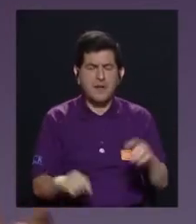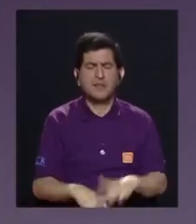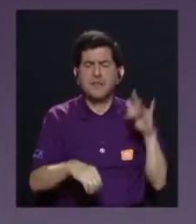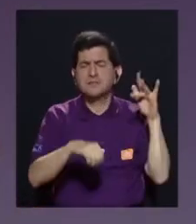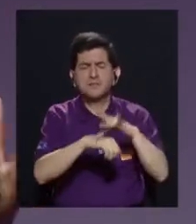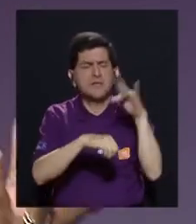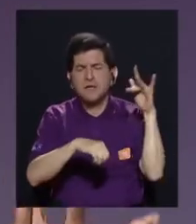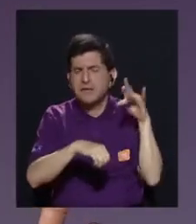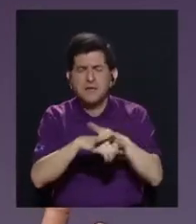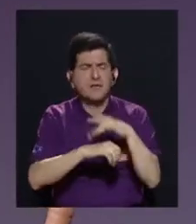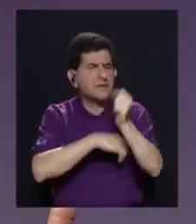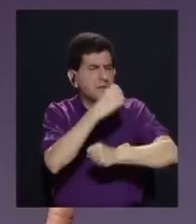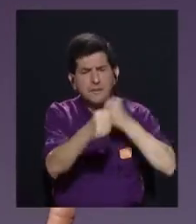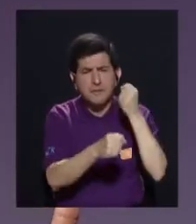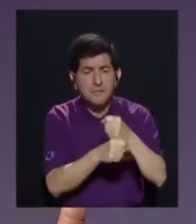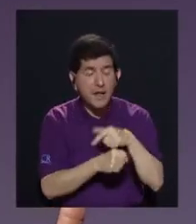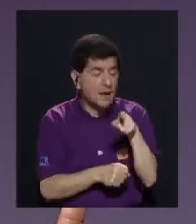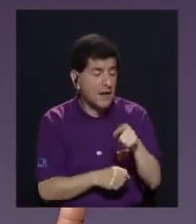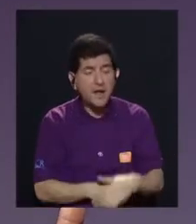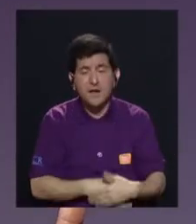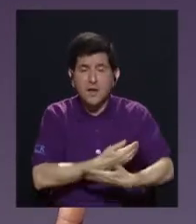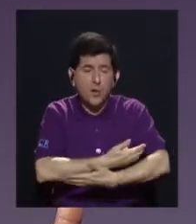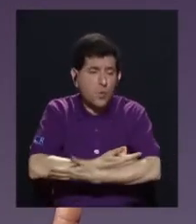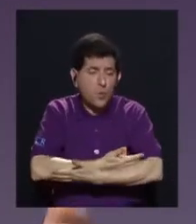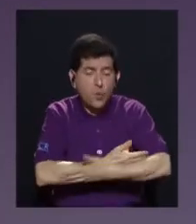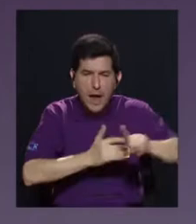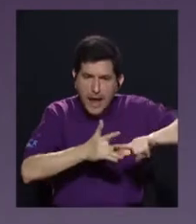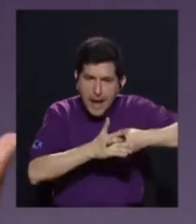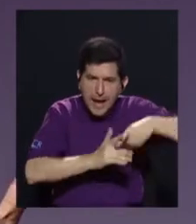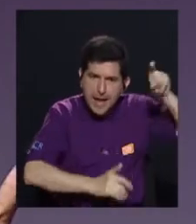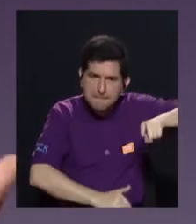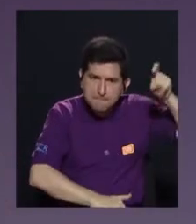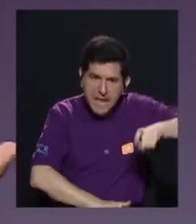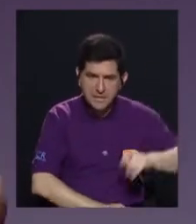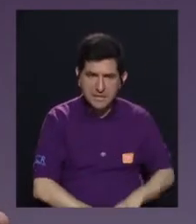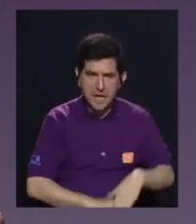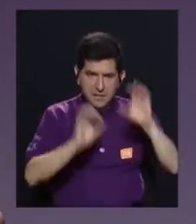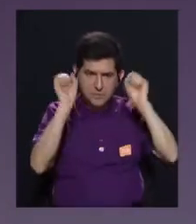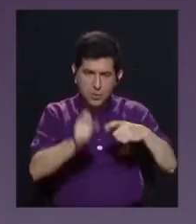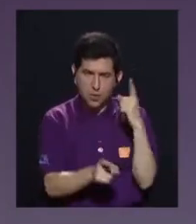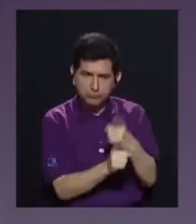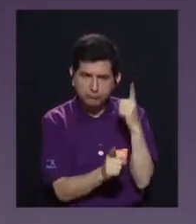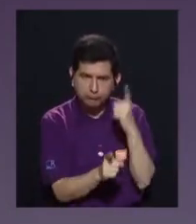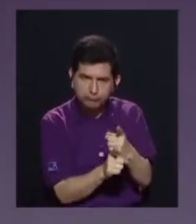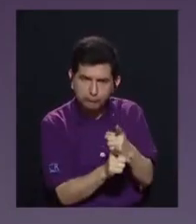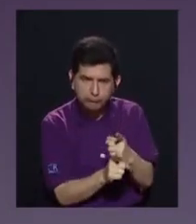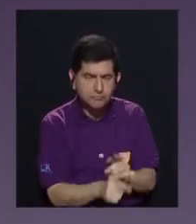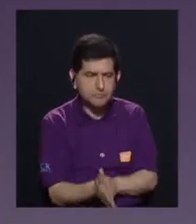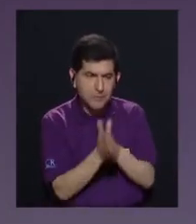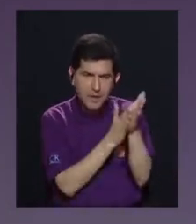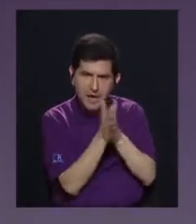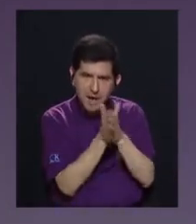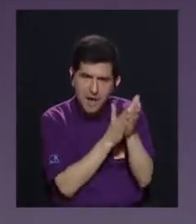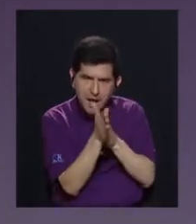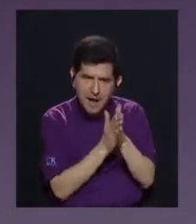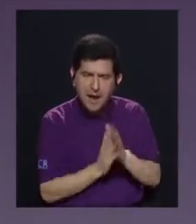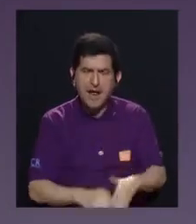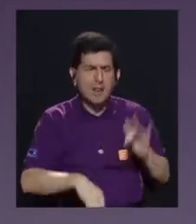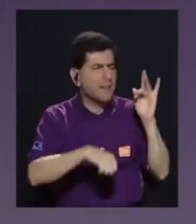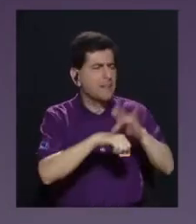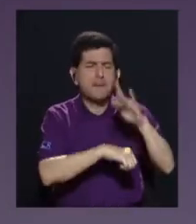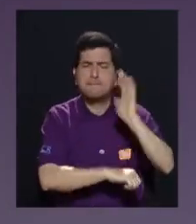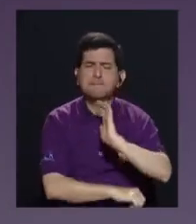infancia porque es estas criaturas las que necesitan herramientas para efectivamente aprovechar esa primera